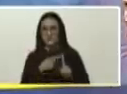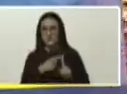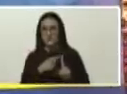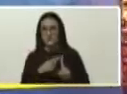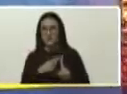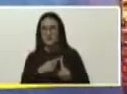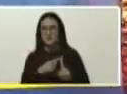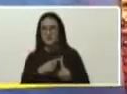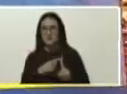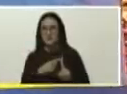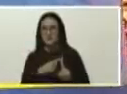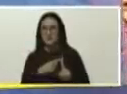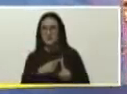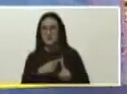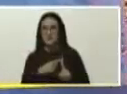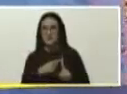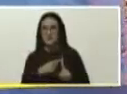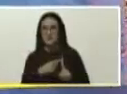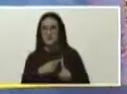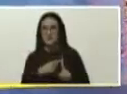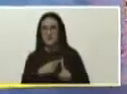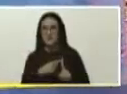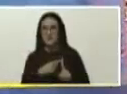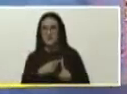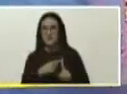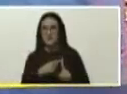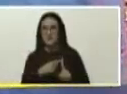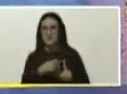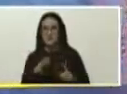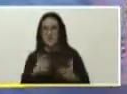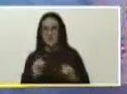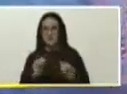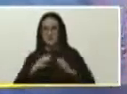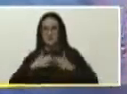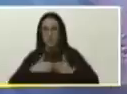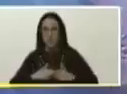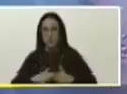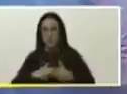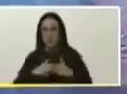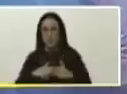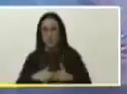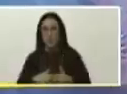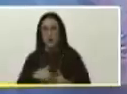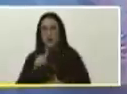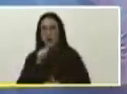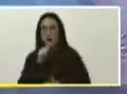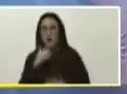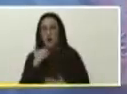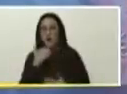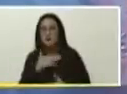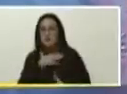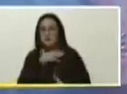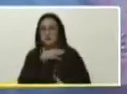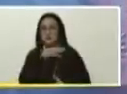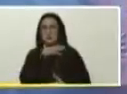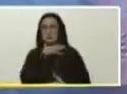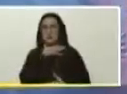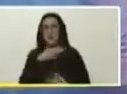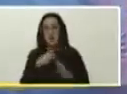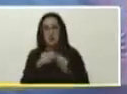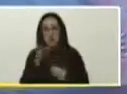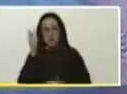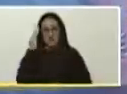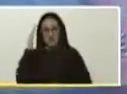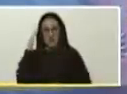decir es que cuando se embarcó con el agua al cuello, como todos sabemos,